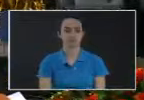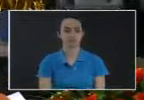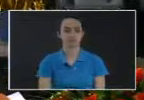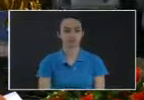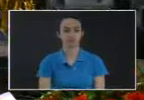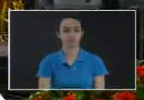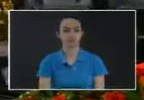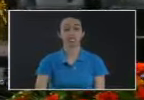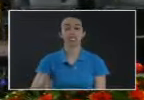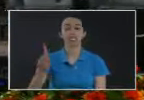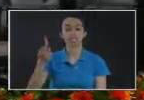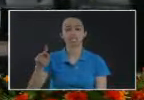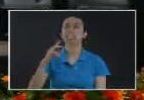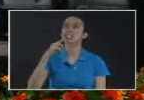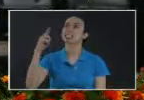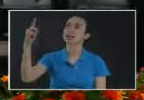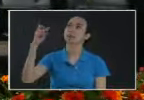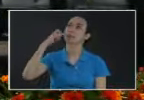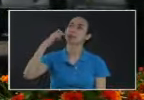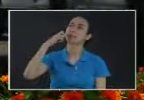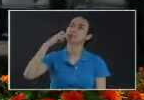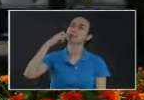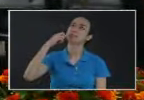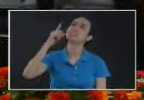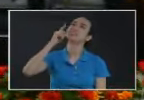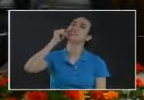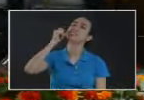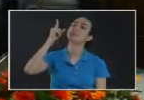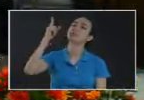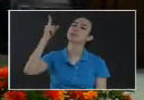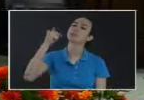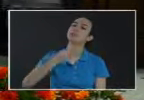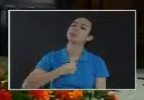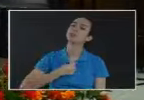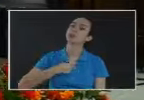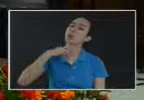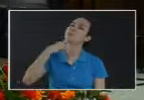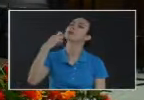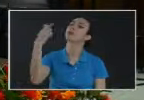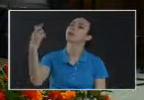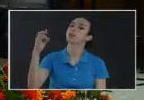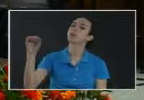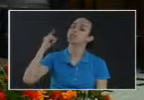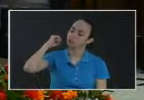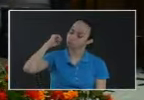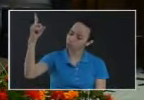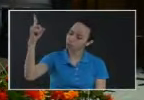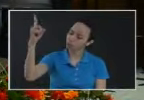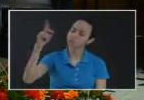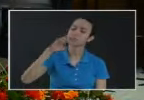Y agarré y le dije a papá: Señor, yo proclamo que tú eres bueno.